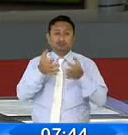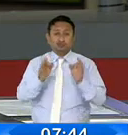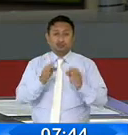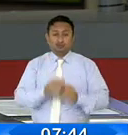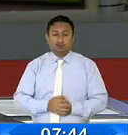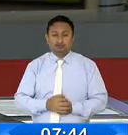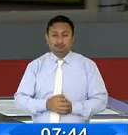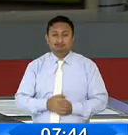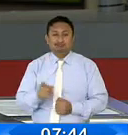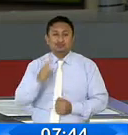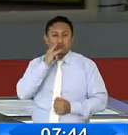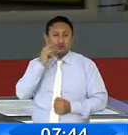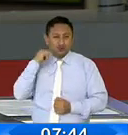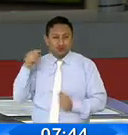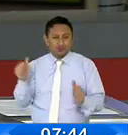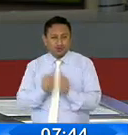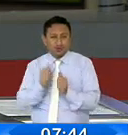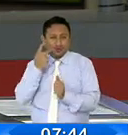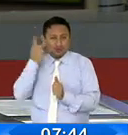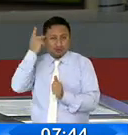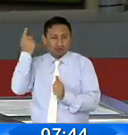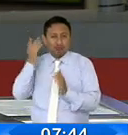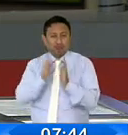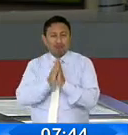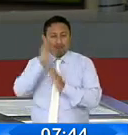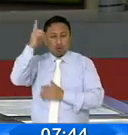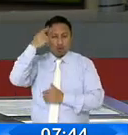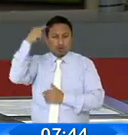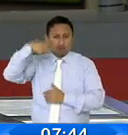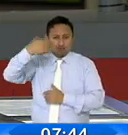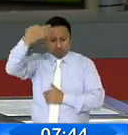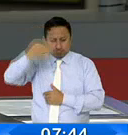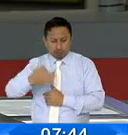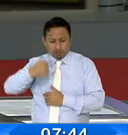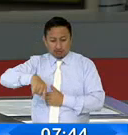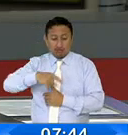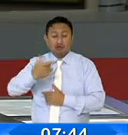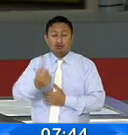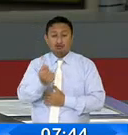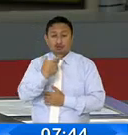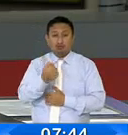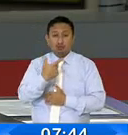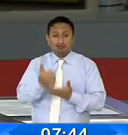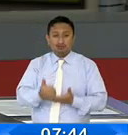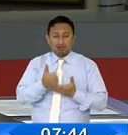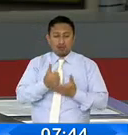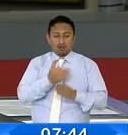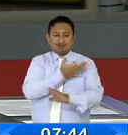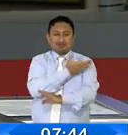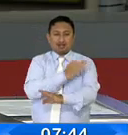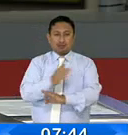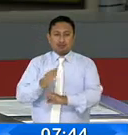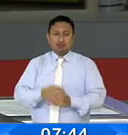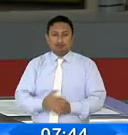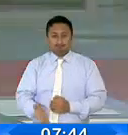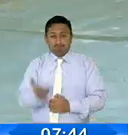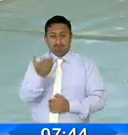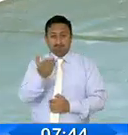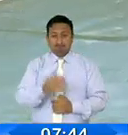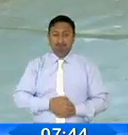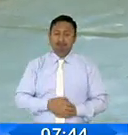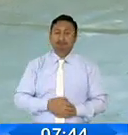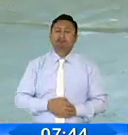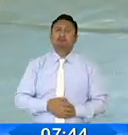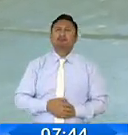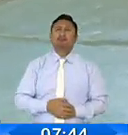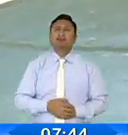pequeños, junto a sus padres, exhortaron al gobierno a cumplir con los medicamentos para sus tratamientos. Veamos. Es